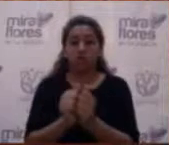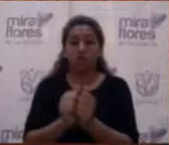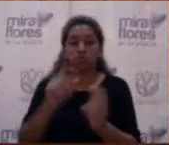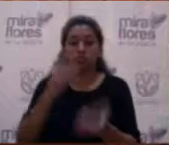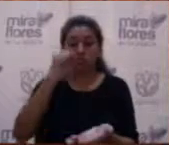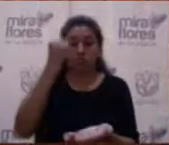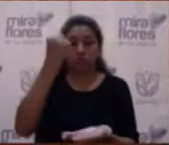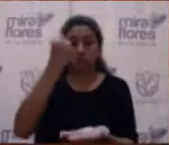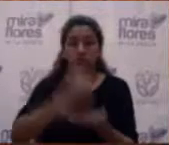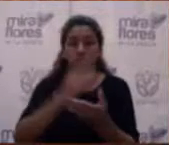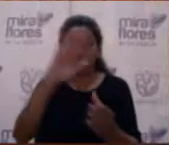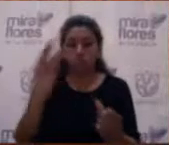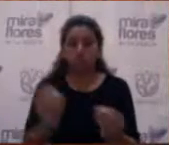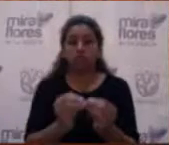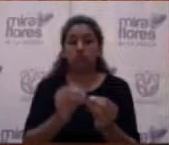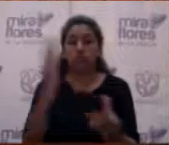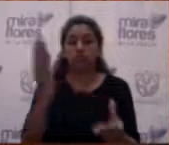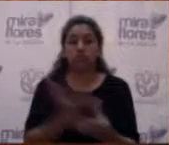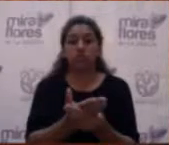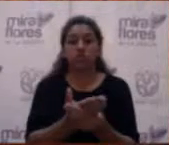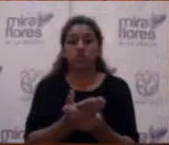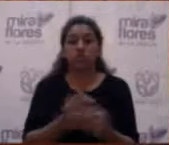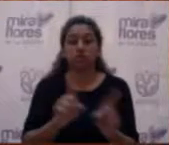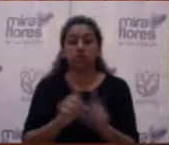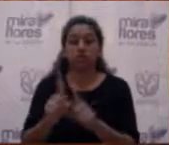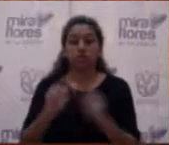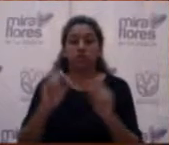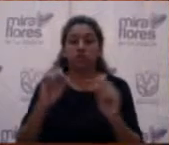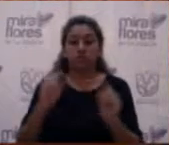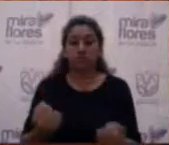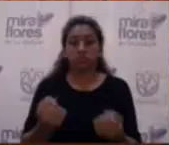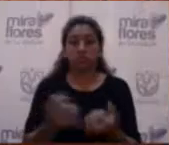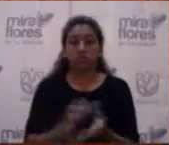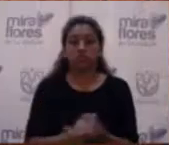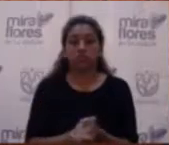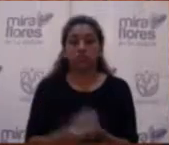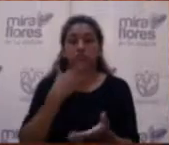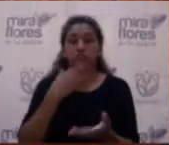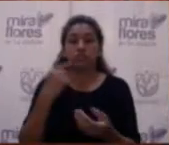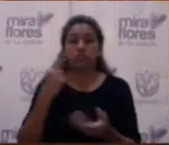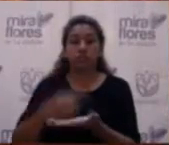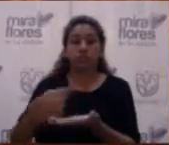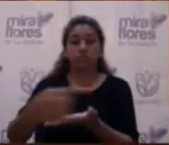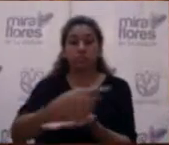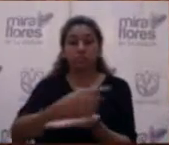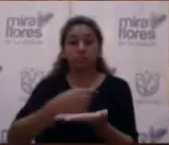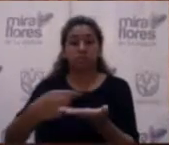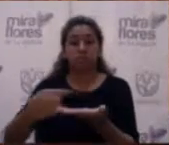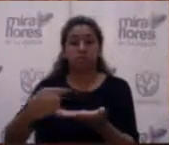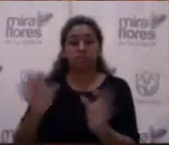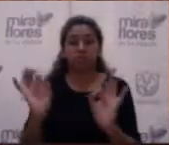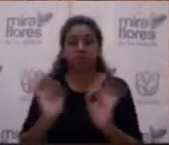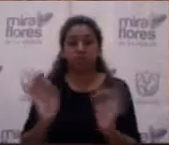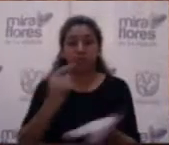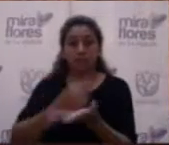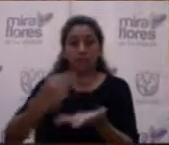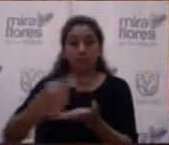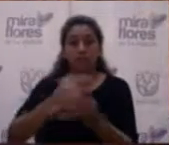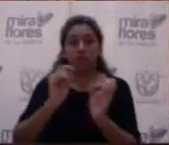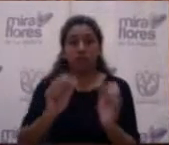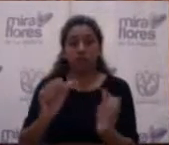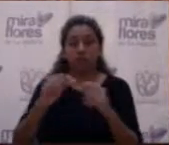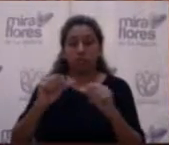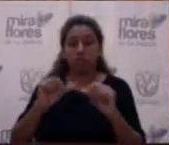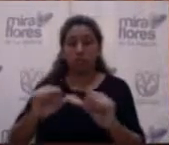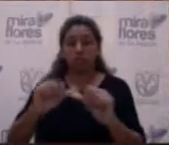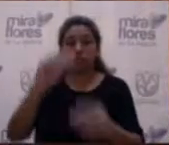documentación sustentatoria que obra como anexo y forma parte del presente acuerdo. Al debate. No teniendo debate, procedemos al